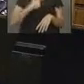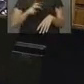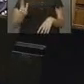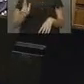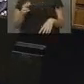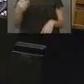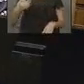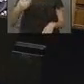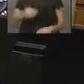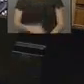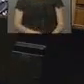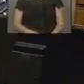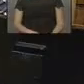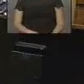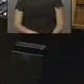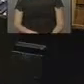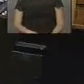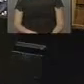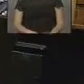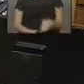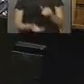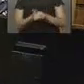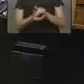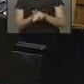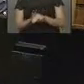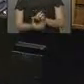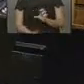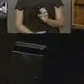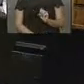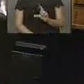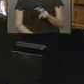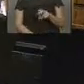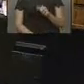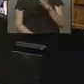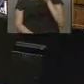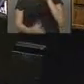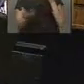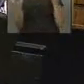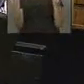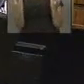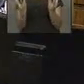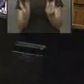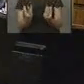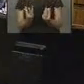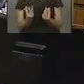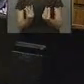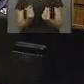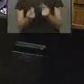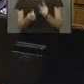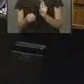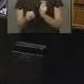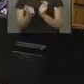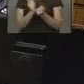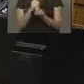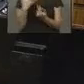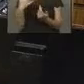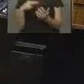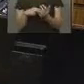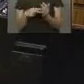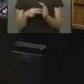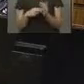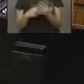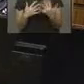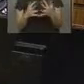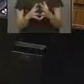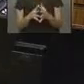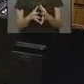digna. En Chiloé y Palena, la escasez hídrica se ha venido convirtiendo en un problema cada vez